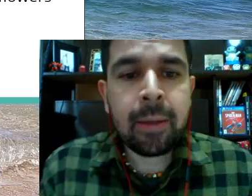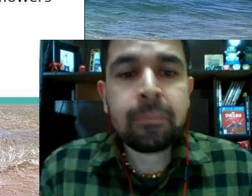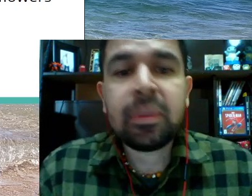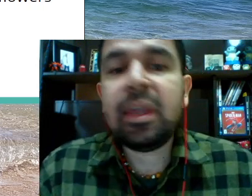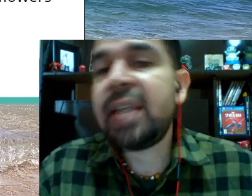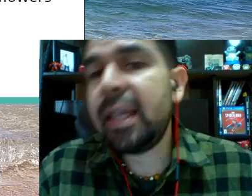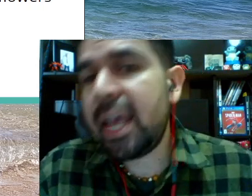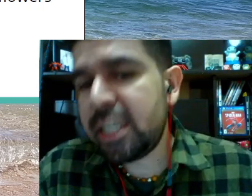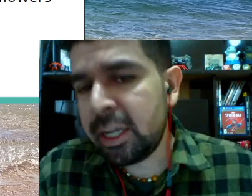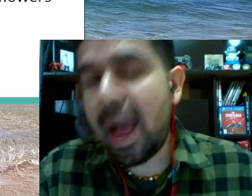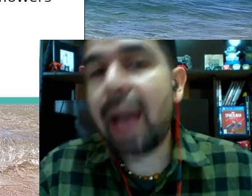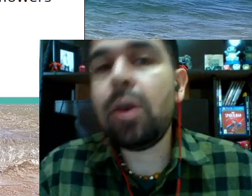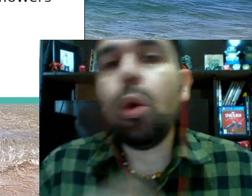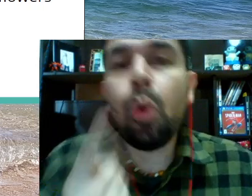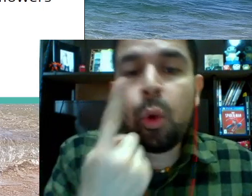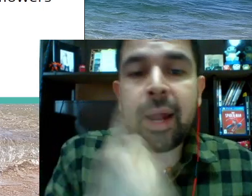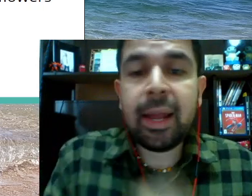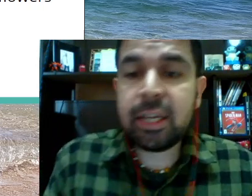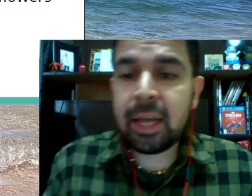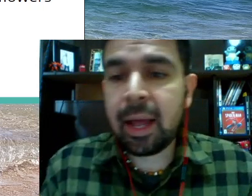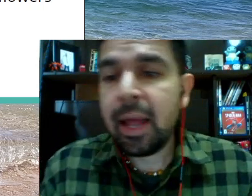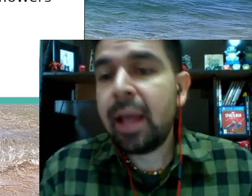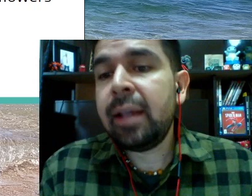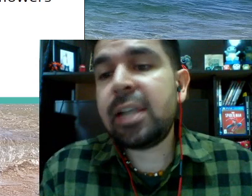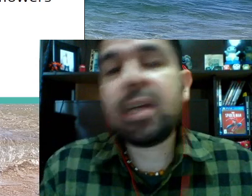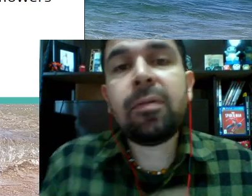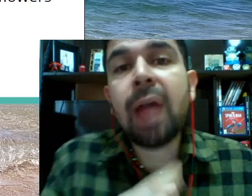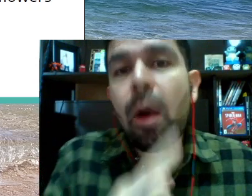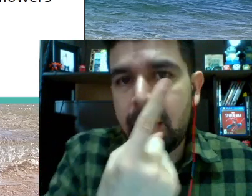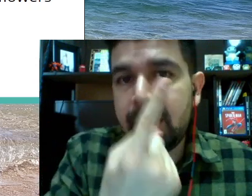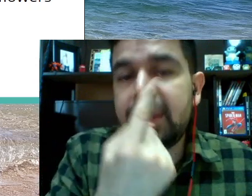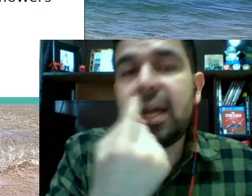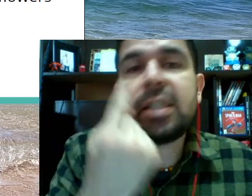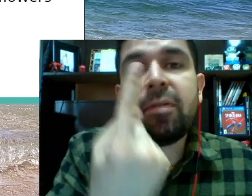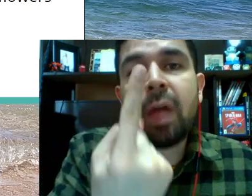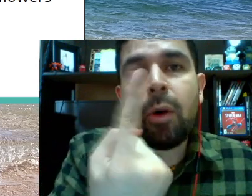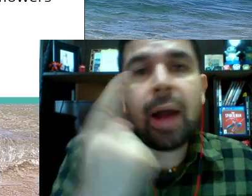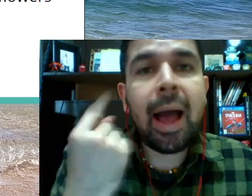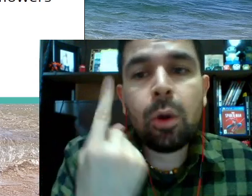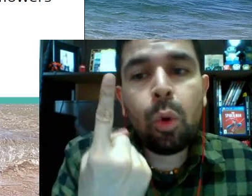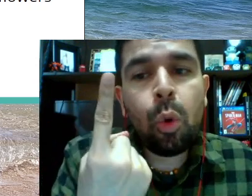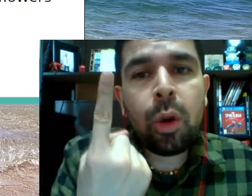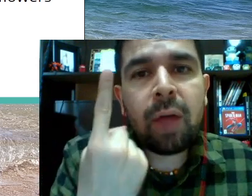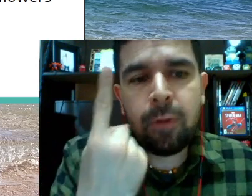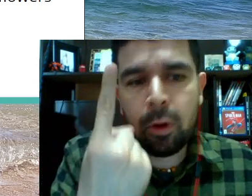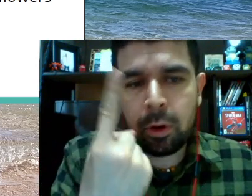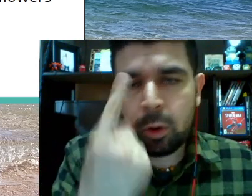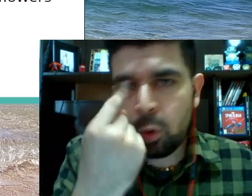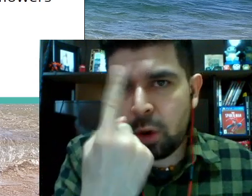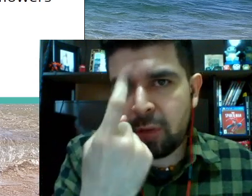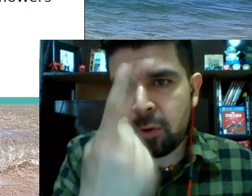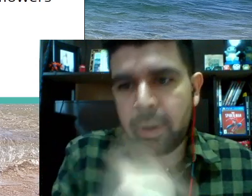de leixa legend hay una leyenda there's a flower del software hay una flor